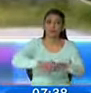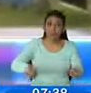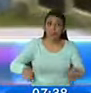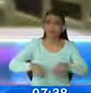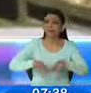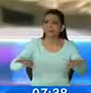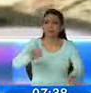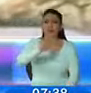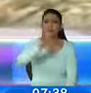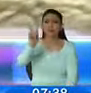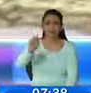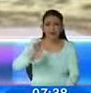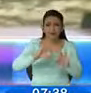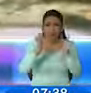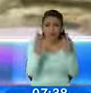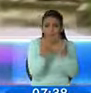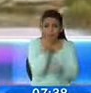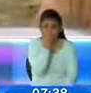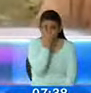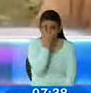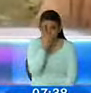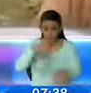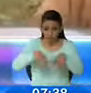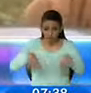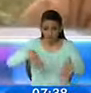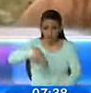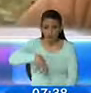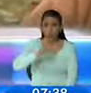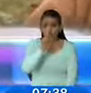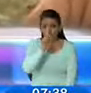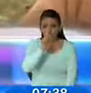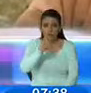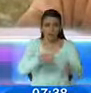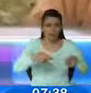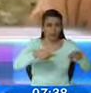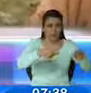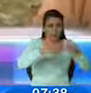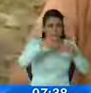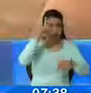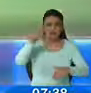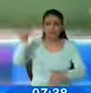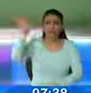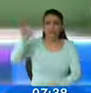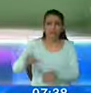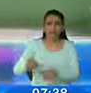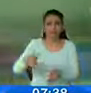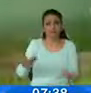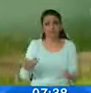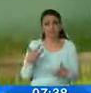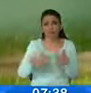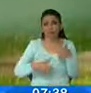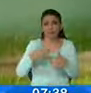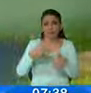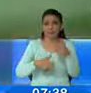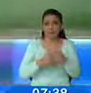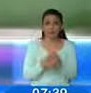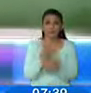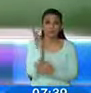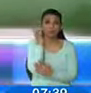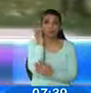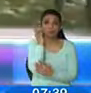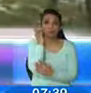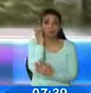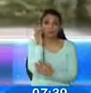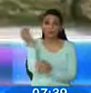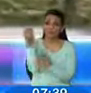familias. A veces tenemos problemas, que el uno gastó más, el otro menos. Los relatos de varias mujeres